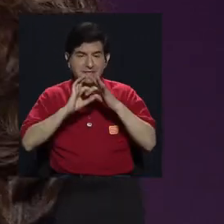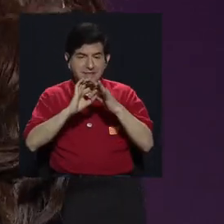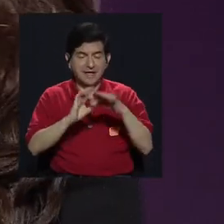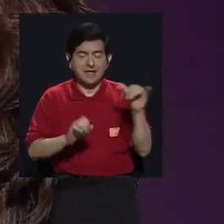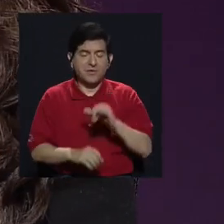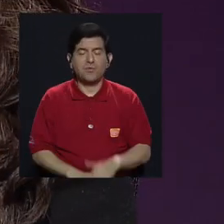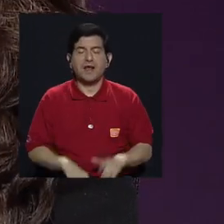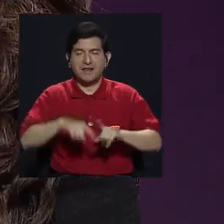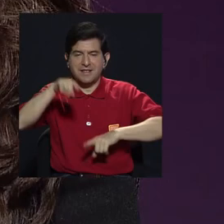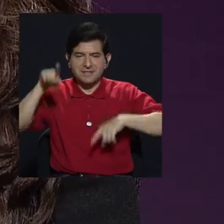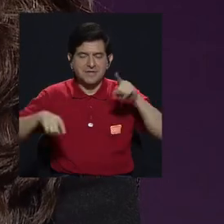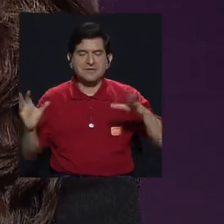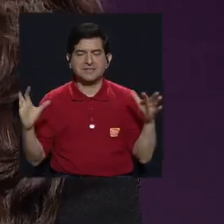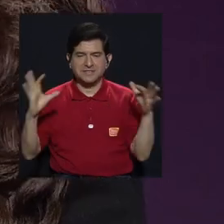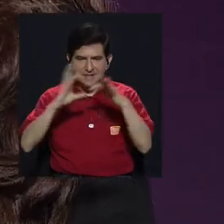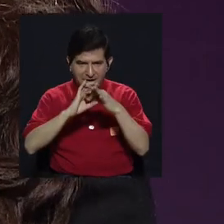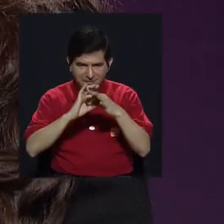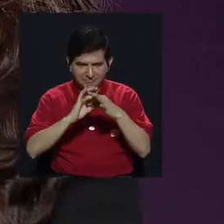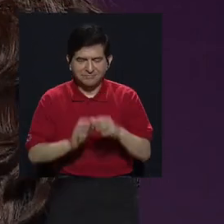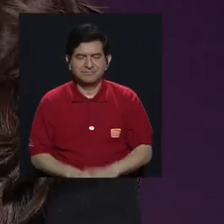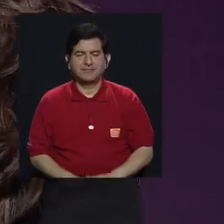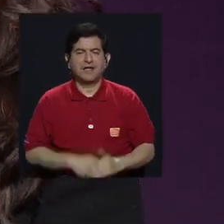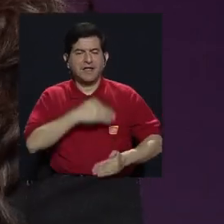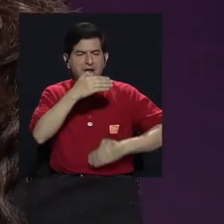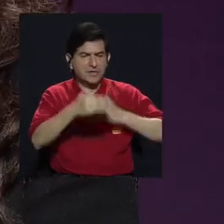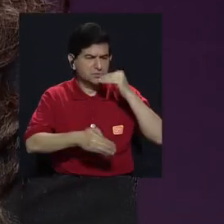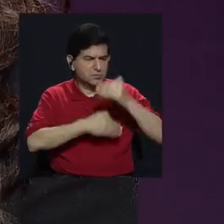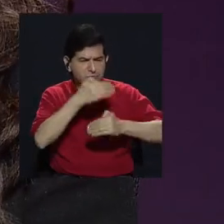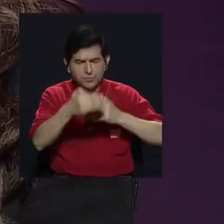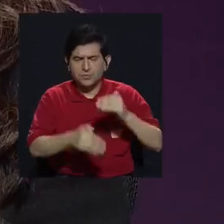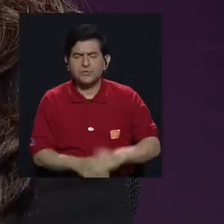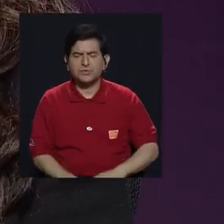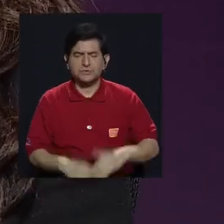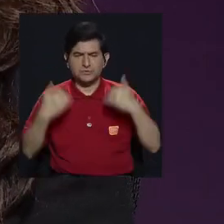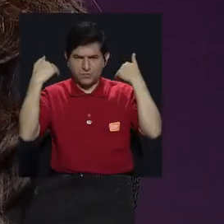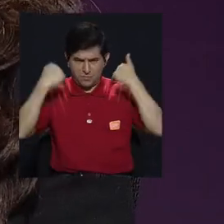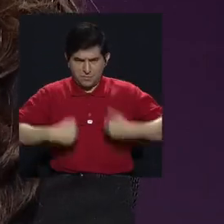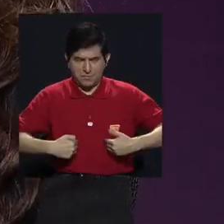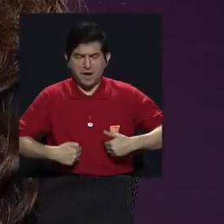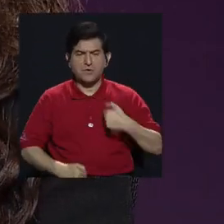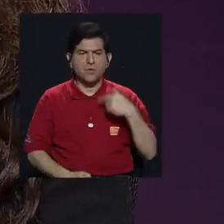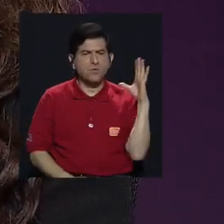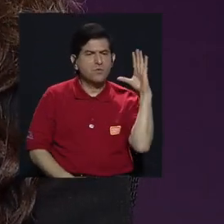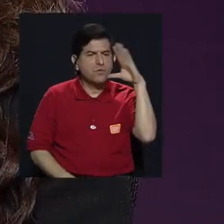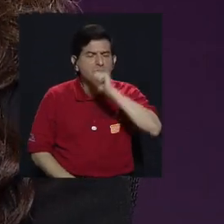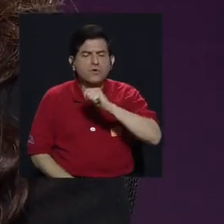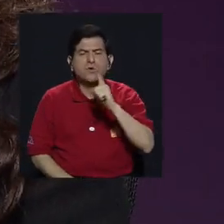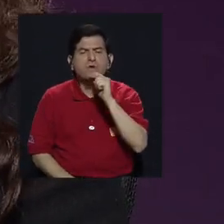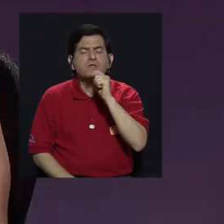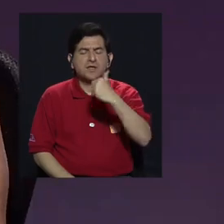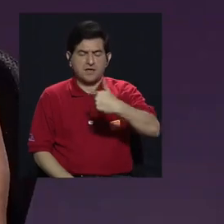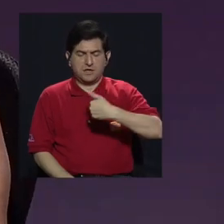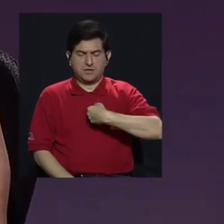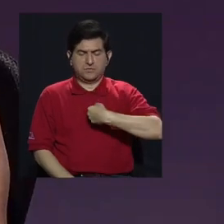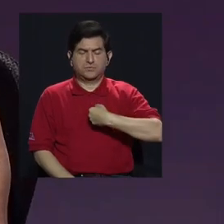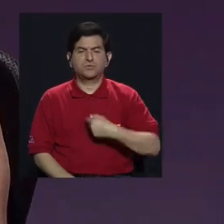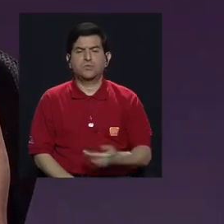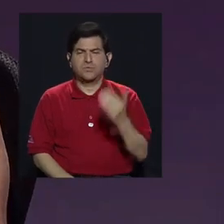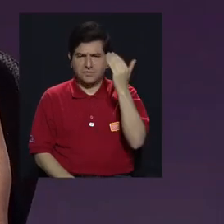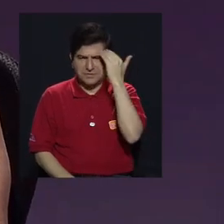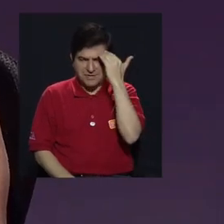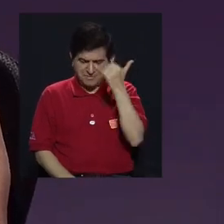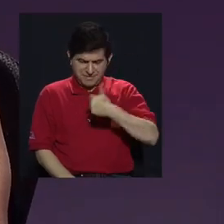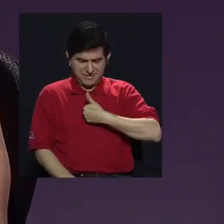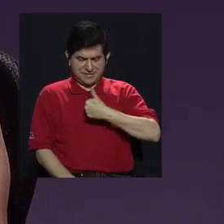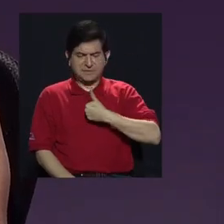diversidad relacional. Entonces, es un camino evolutivo del ser humano. Como decir, uno tiene que darse cuenta de quién es uno,